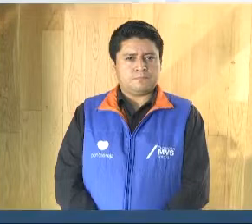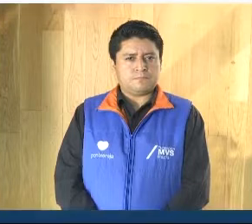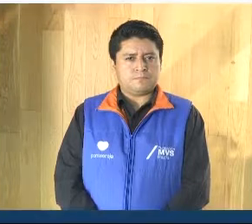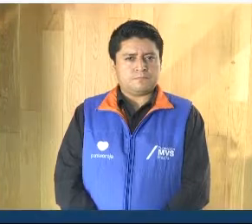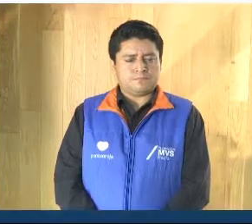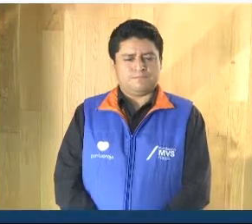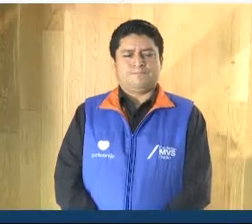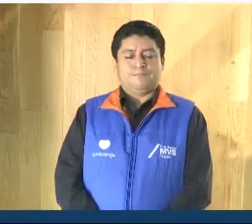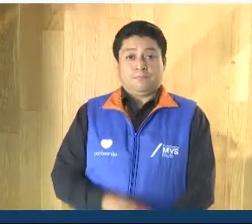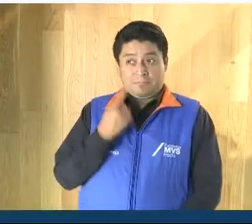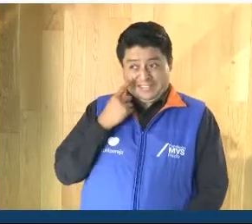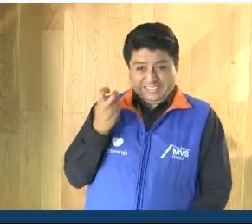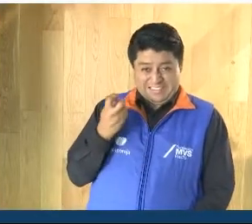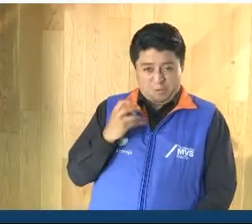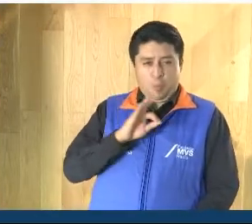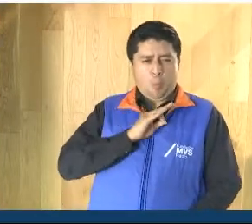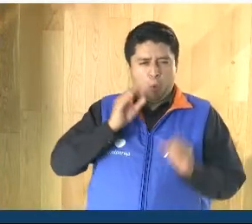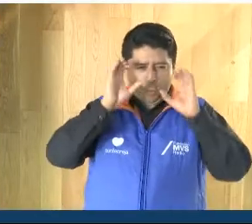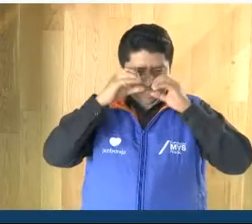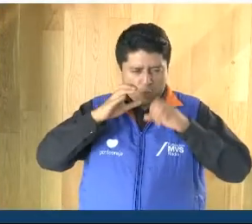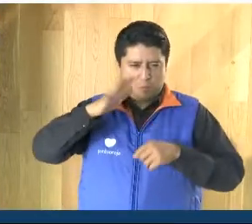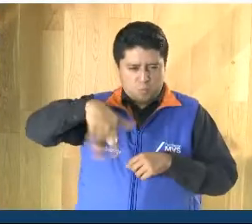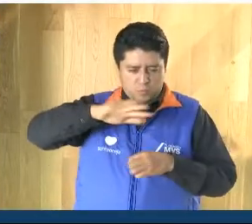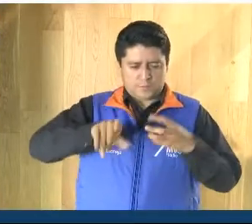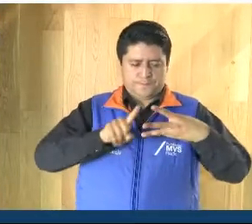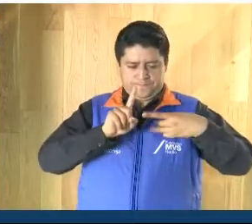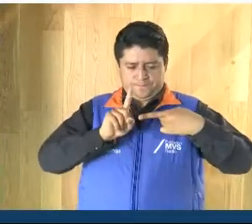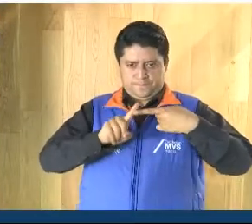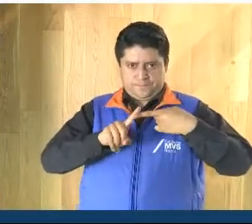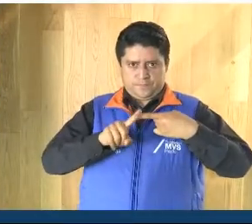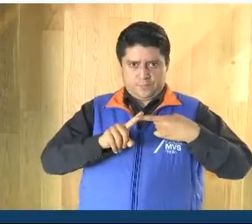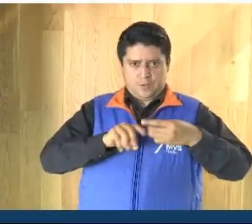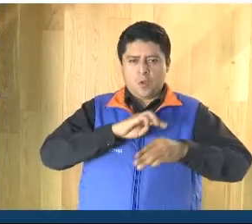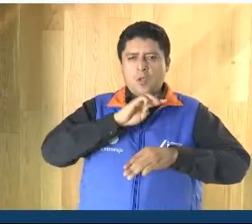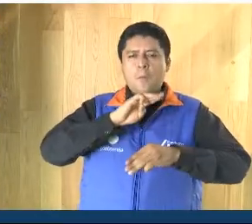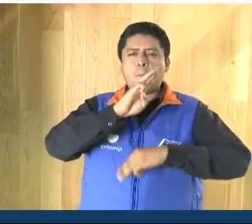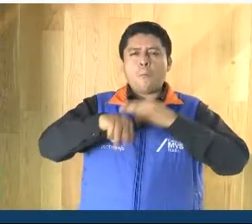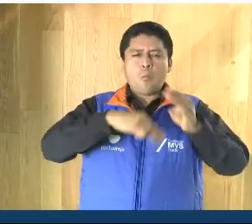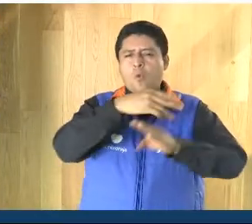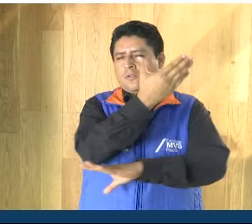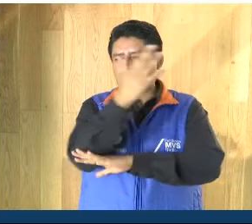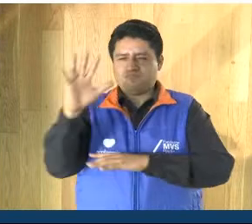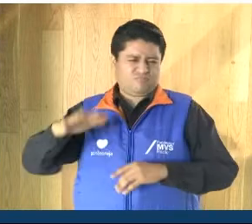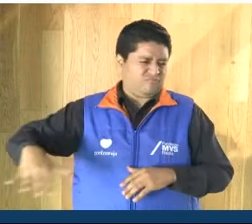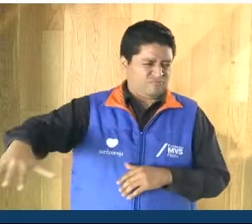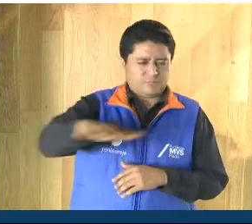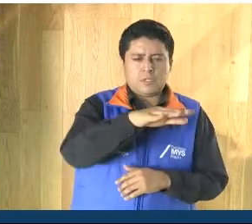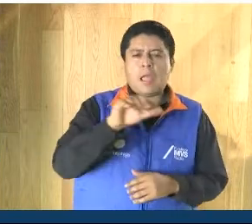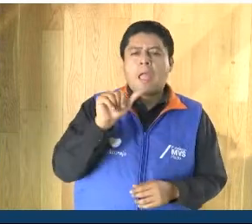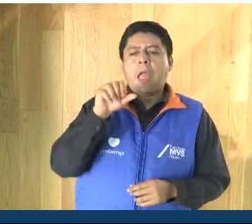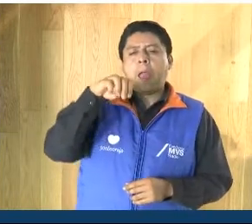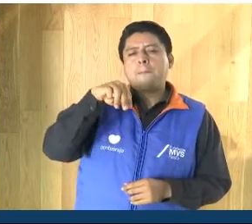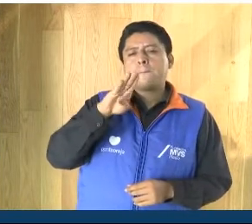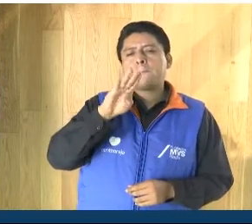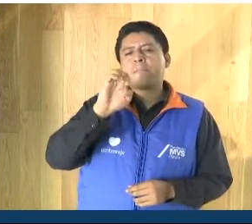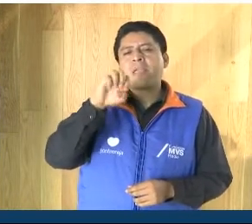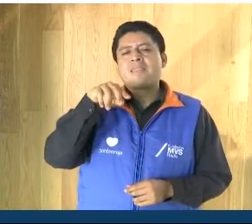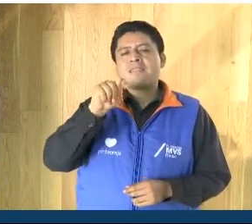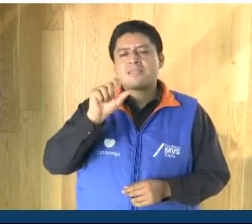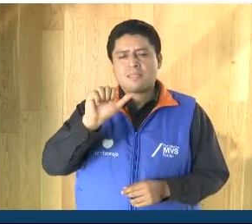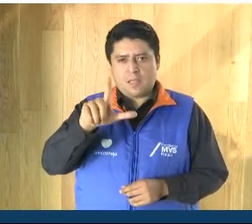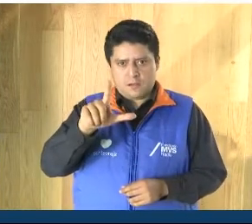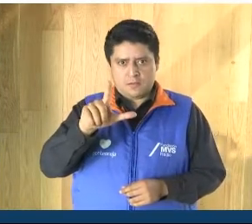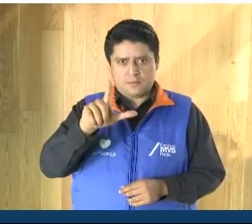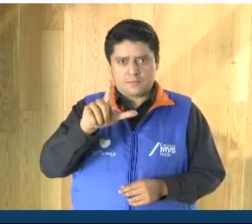y de gobernanza. Empezando por el ambiental, bueno, yo creo que estamos en la era de la primacía